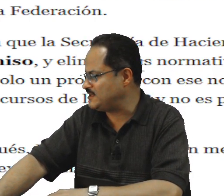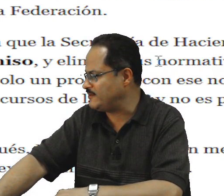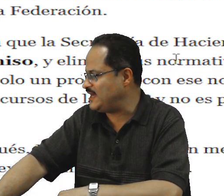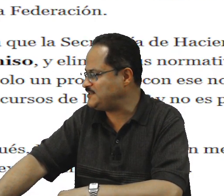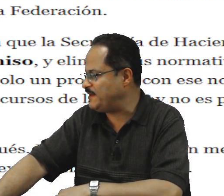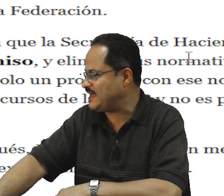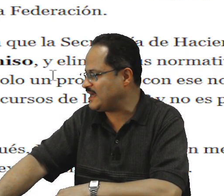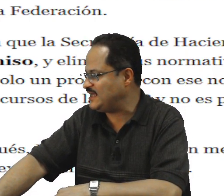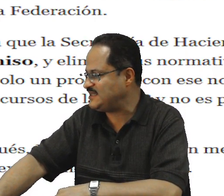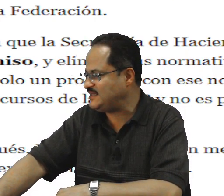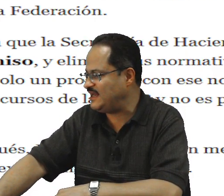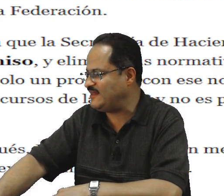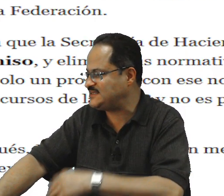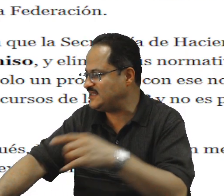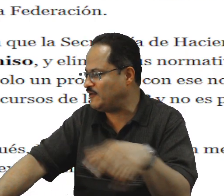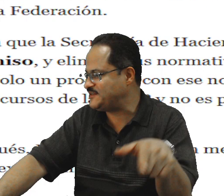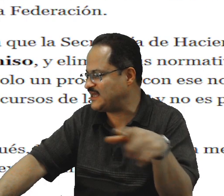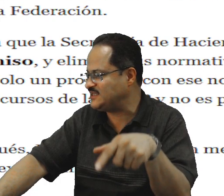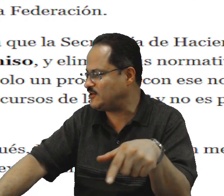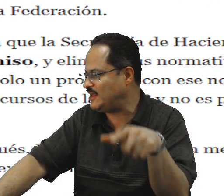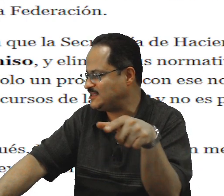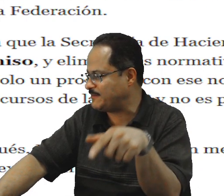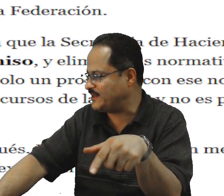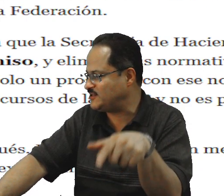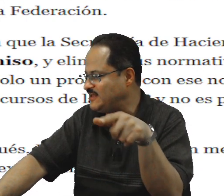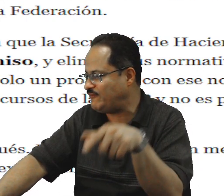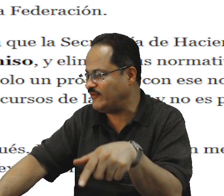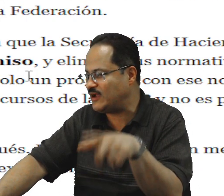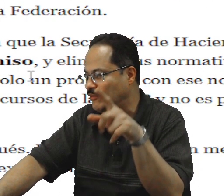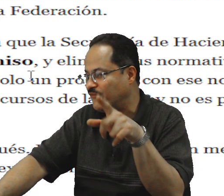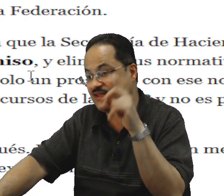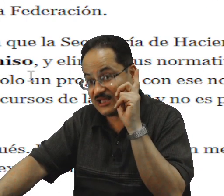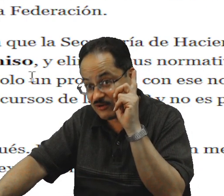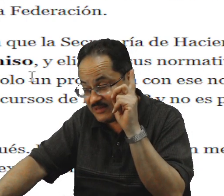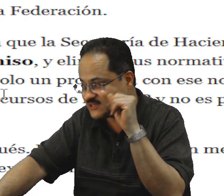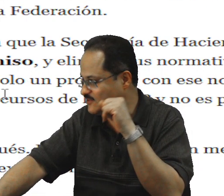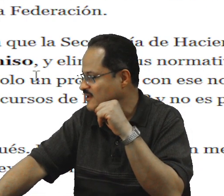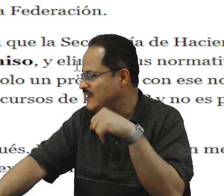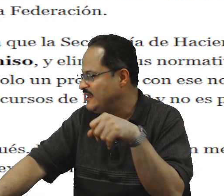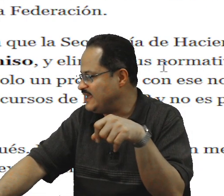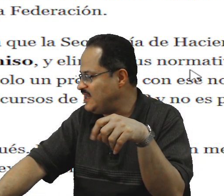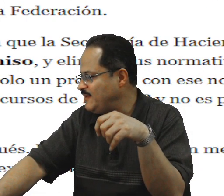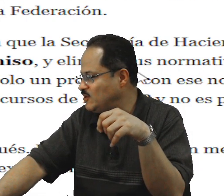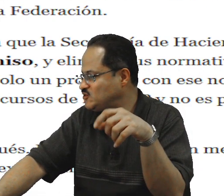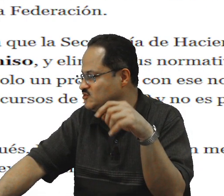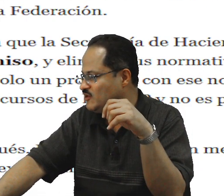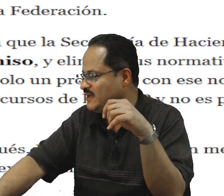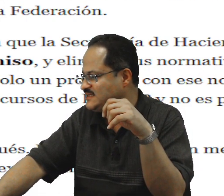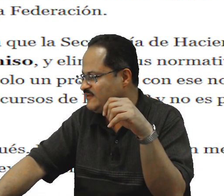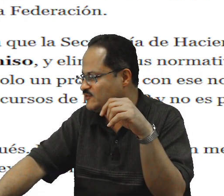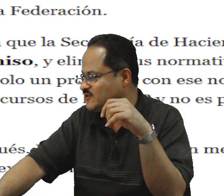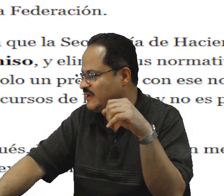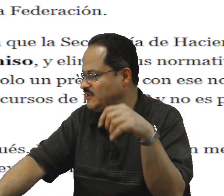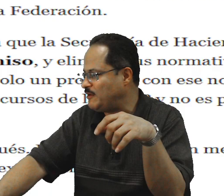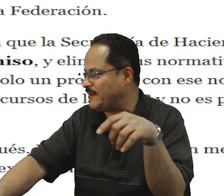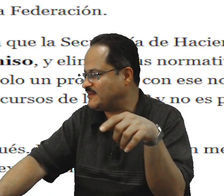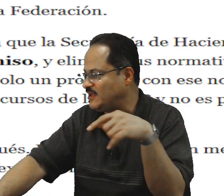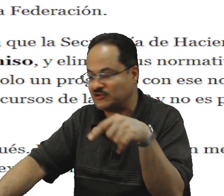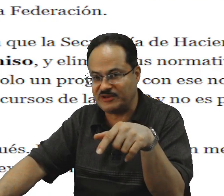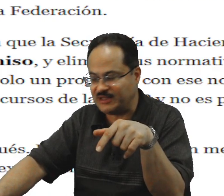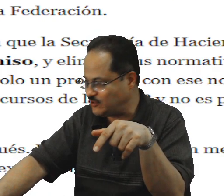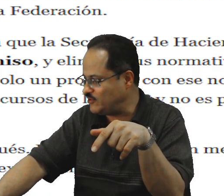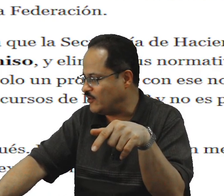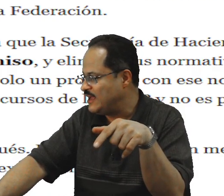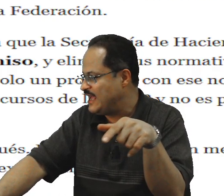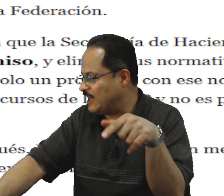competitividad explica que la Secretaría de Hacienda oficializó la desaparición del fonden como fideicomiso y eliminó sus normas y funcionamiento a partir de